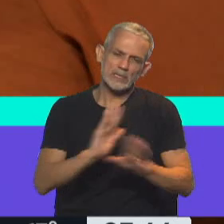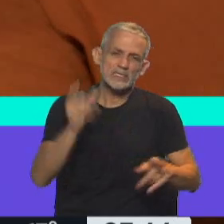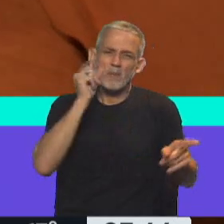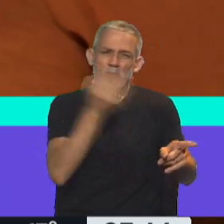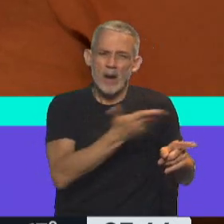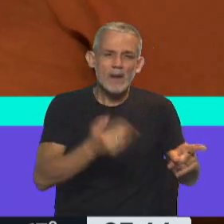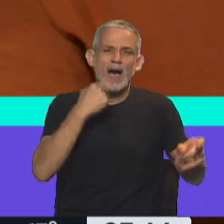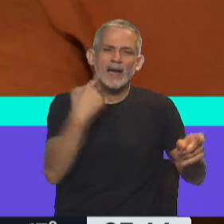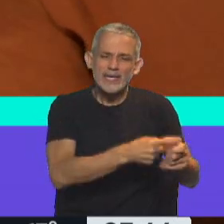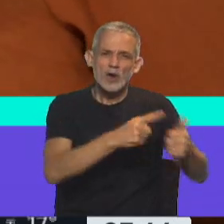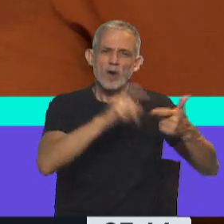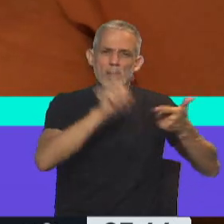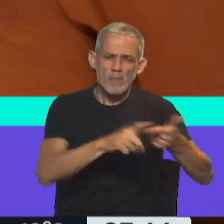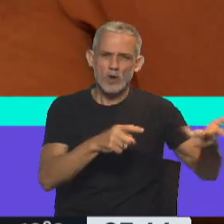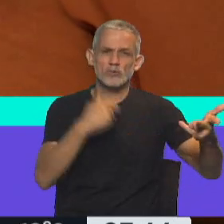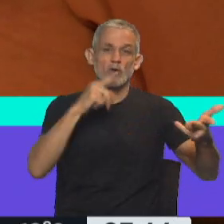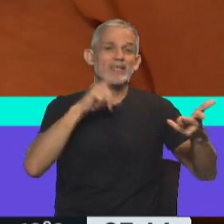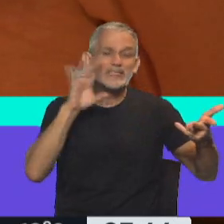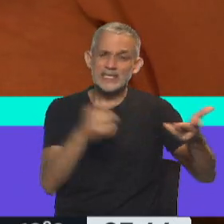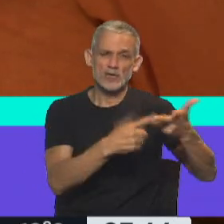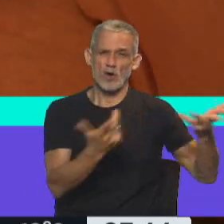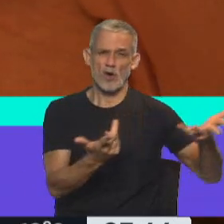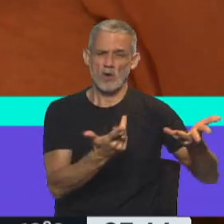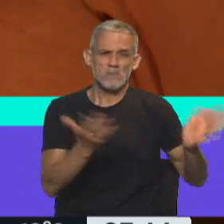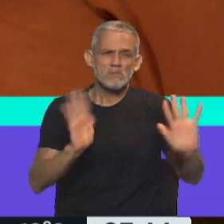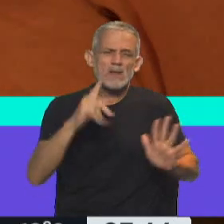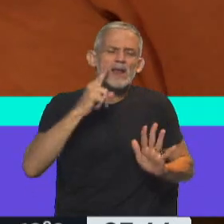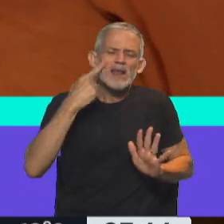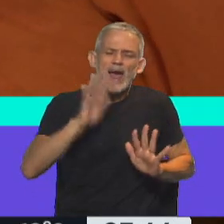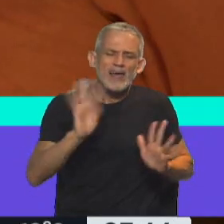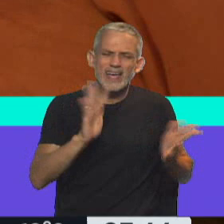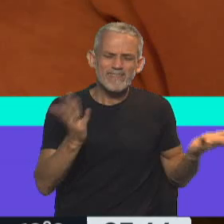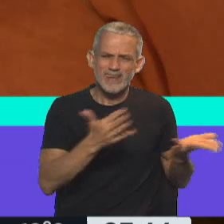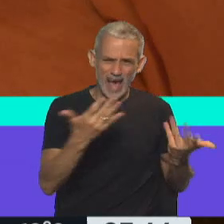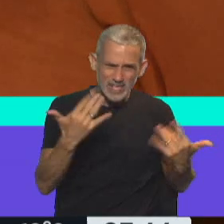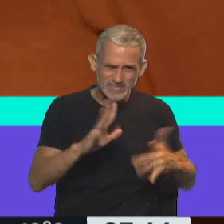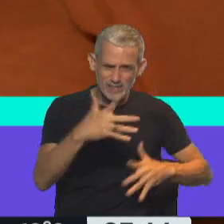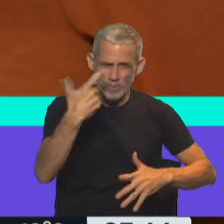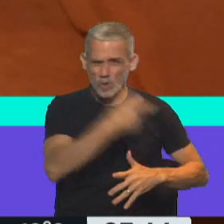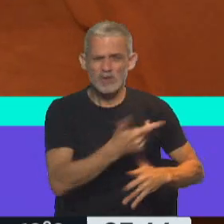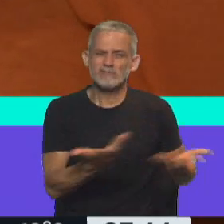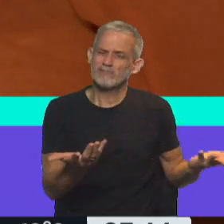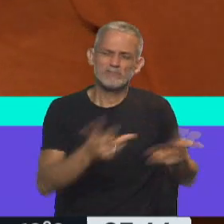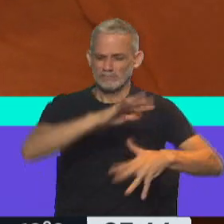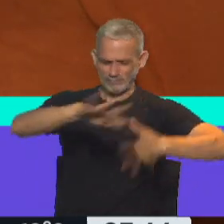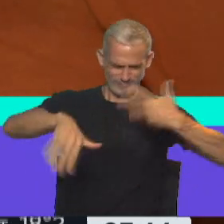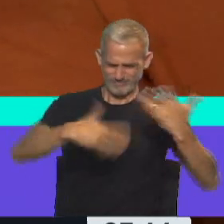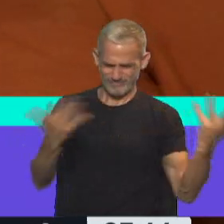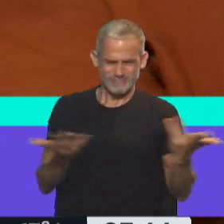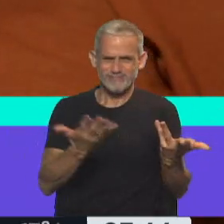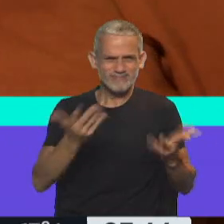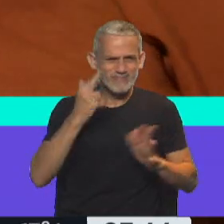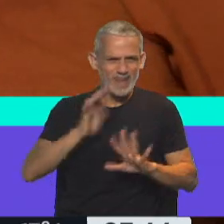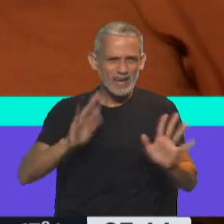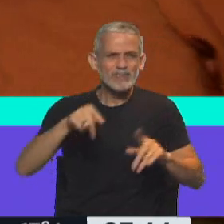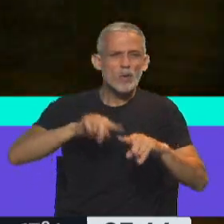padre, por un hijo, por un esposo, por un tío y no tiene nada que ver con eso. Entonces que se dejen un poco de mezclar las cosas porque